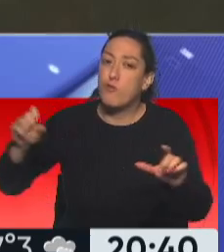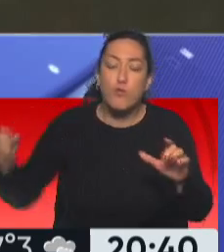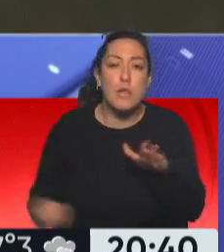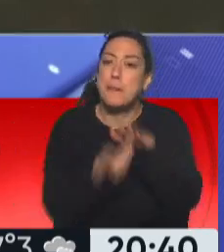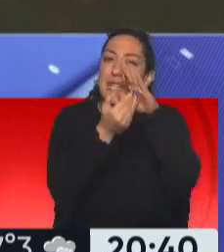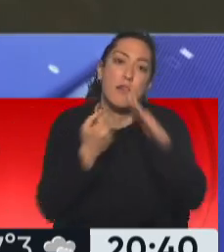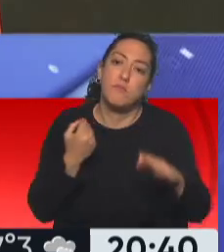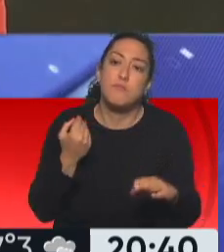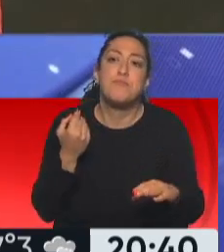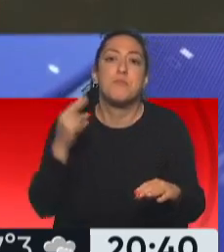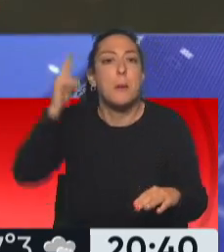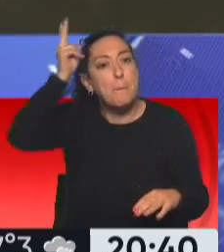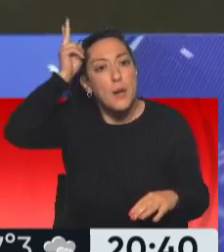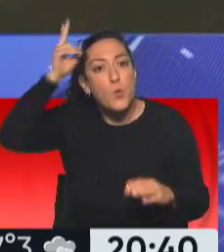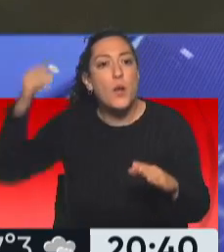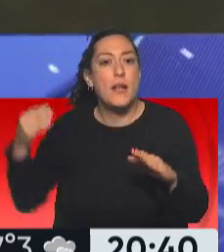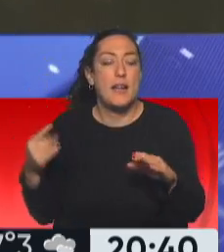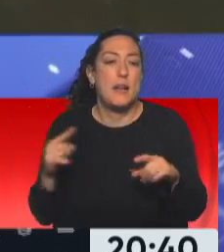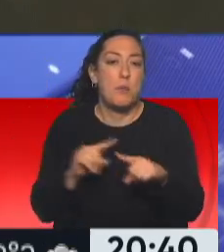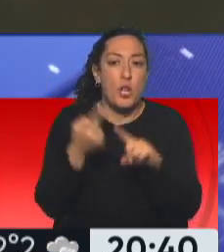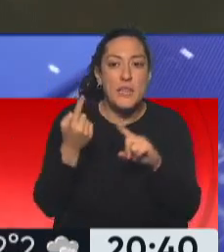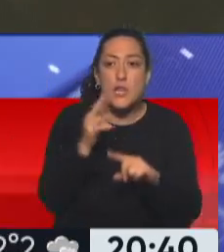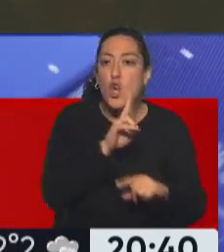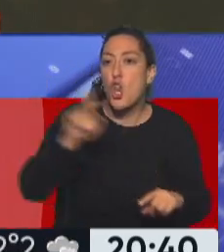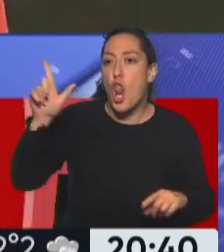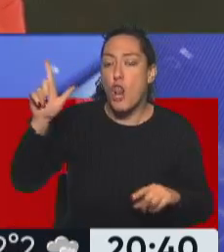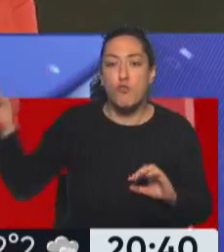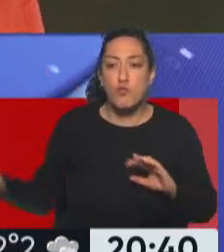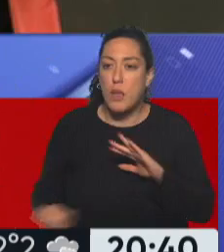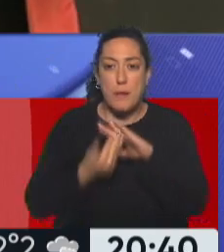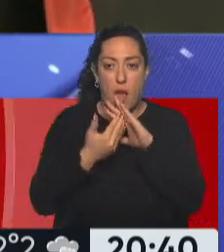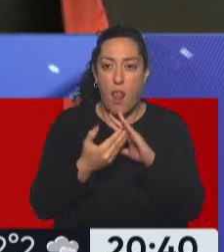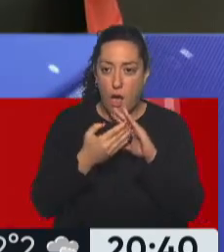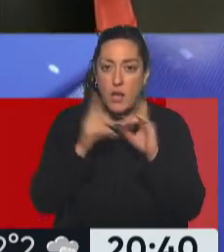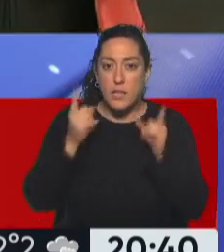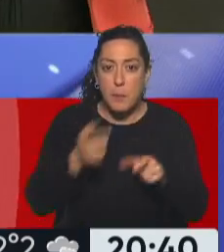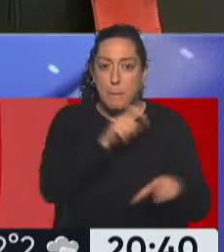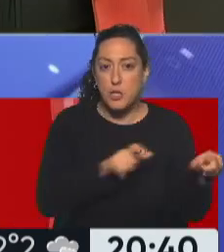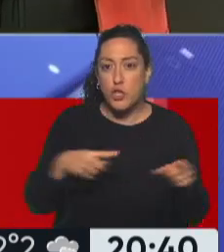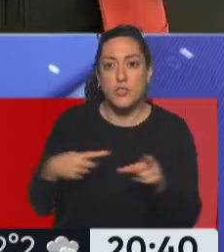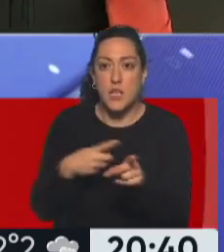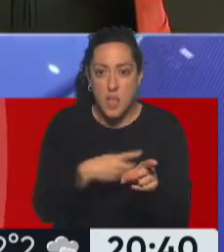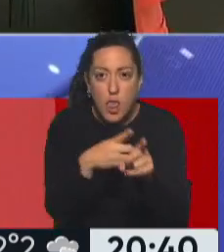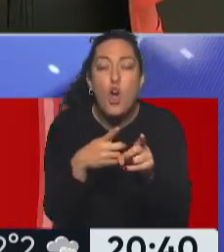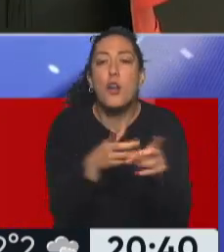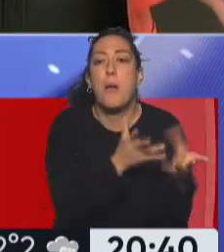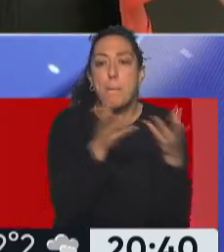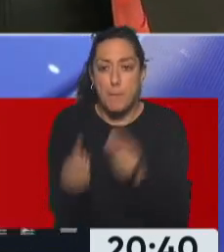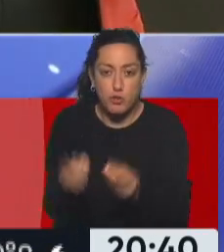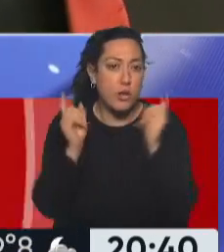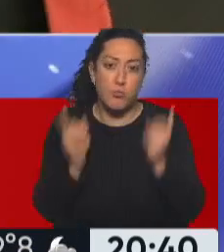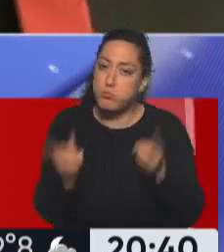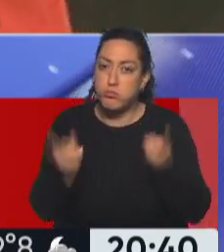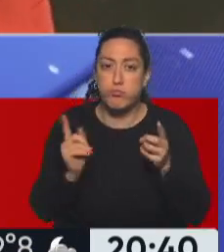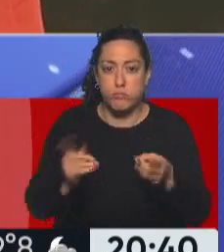en Perú en la dirigencia política, con un rol clave, digamos, y con seguidores que siguen apoyando al fujimorismo, y